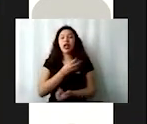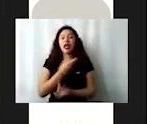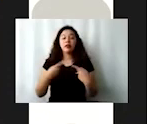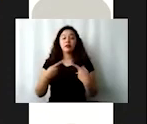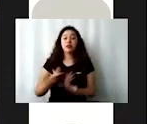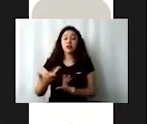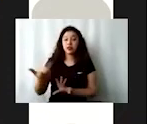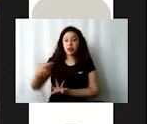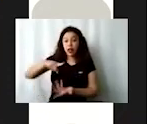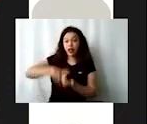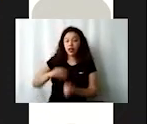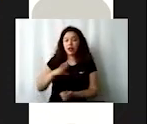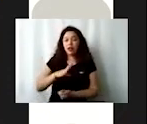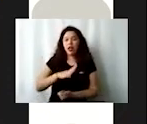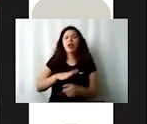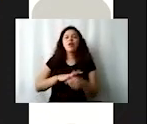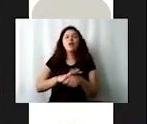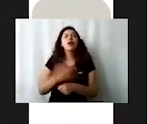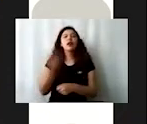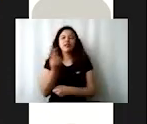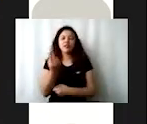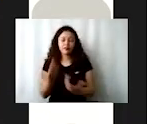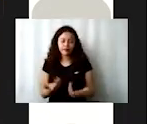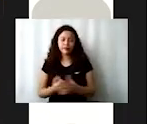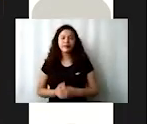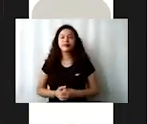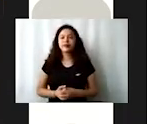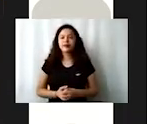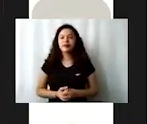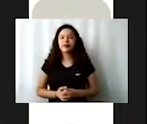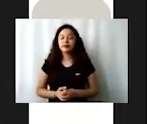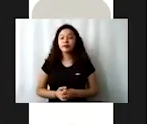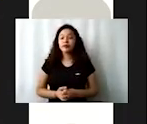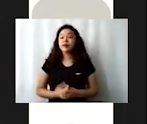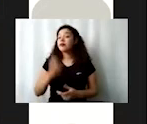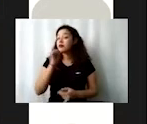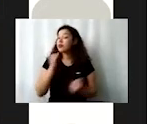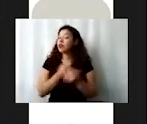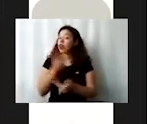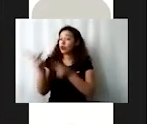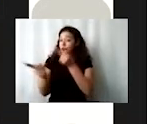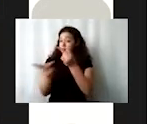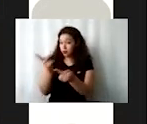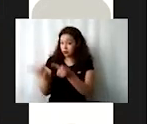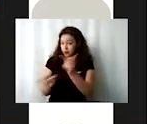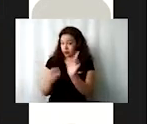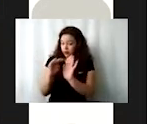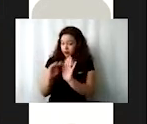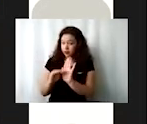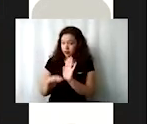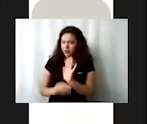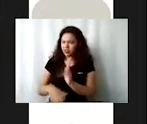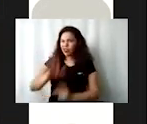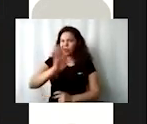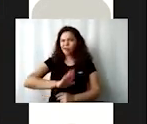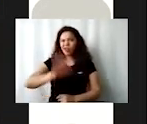una persona, ¿no? Entonces, los cuestionarios son similares a las entrevistas por